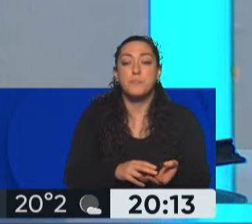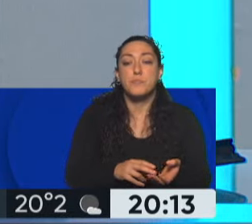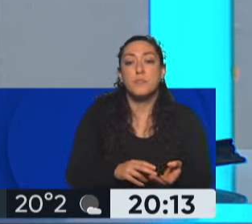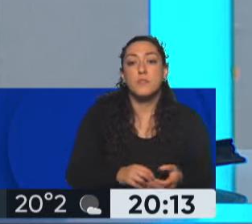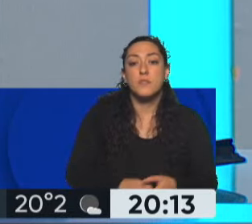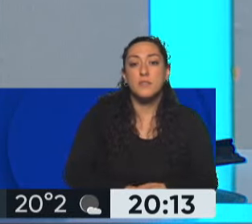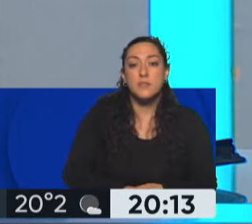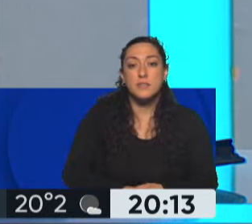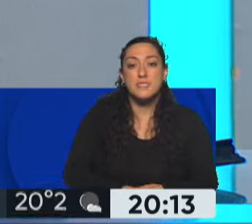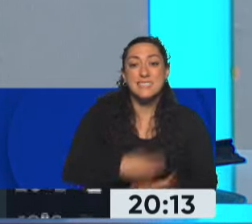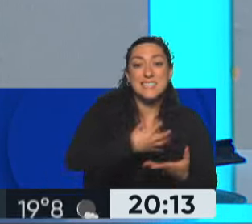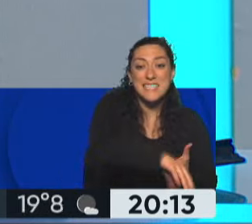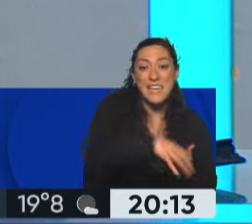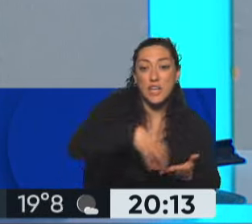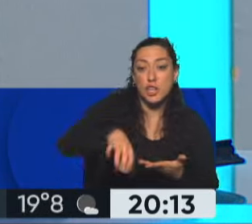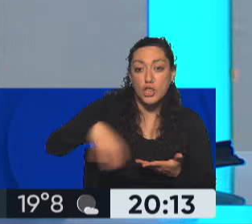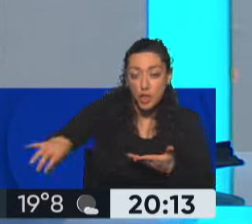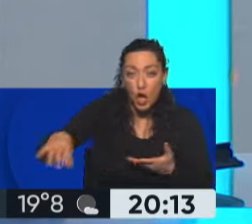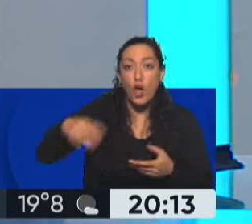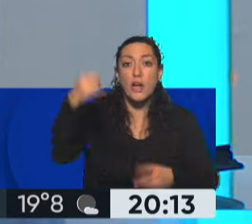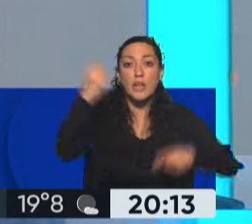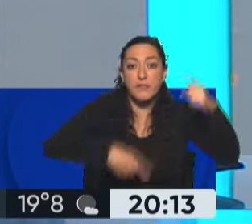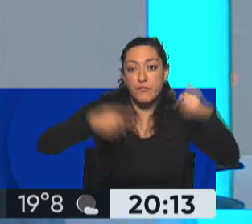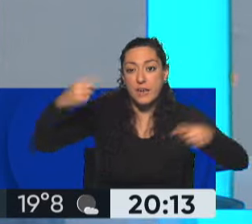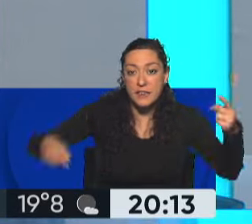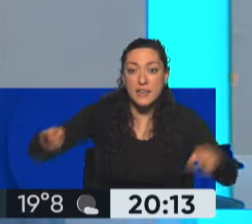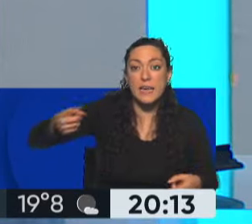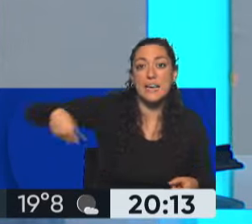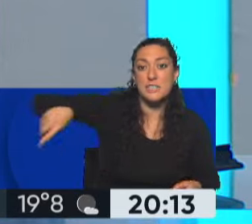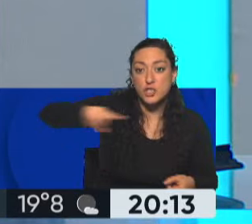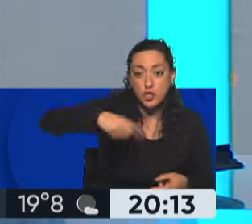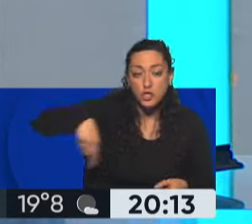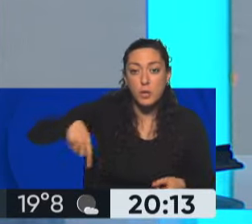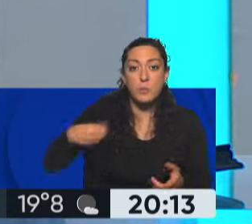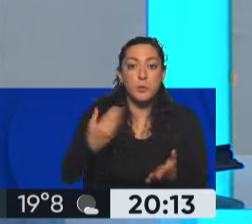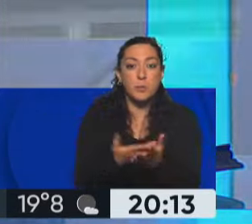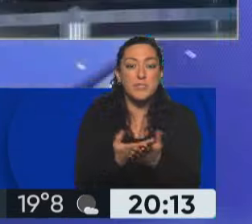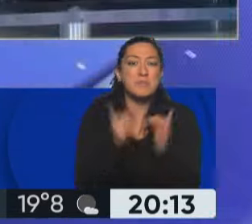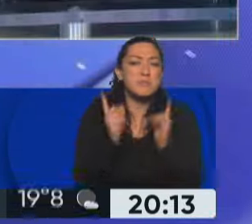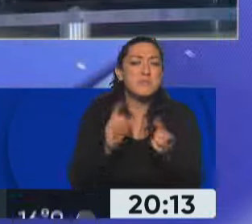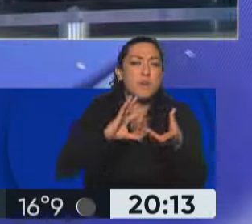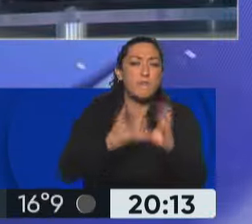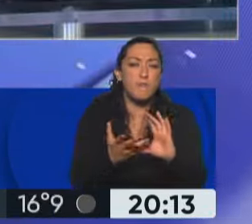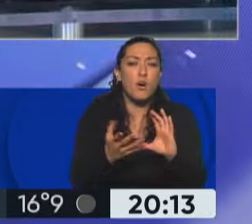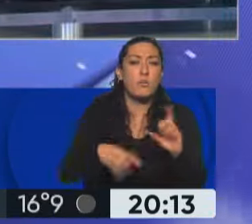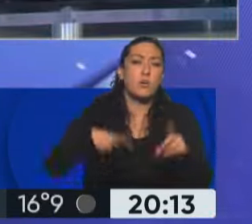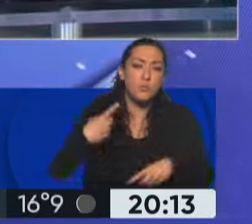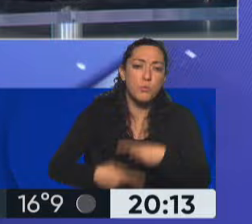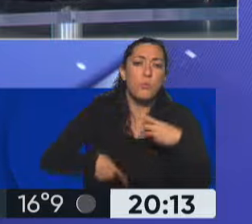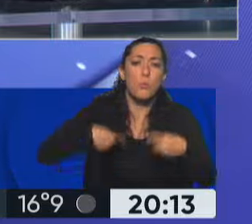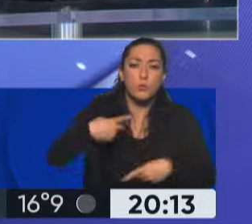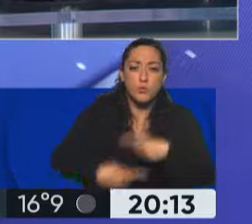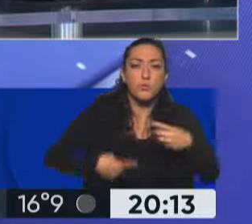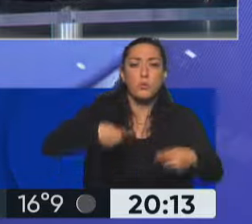distintos sectores que plantean el deseo de seguir de la misma manera no Y como por eso digo no están